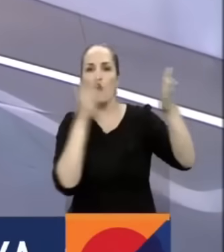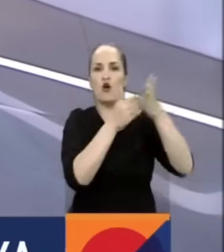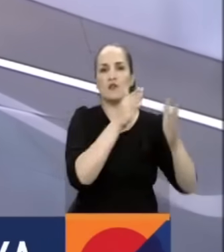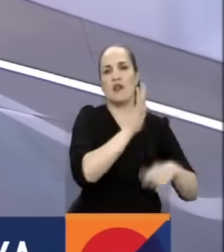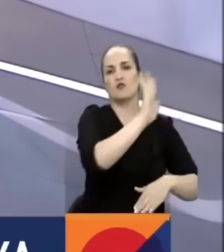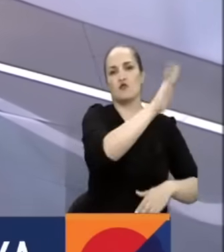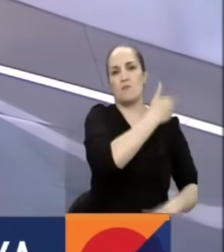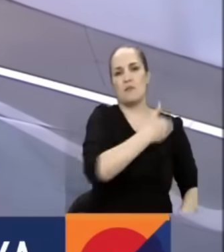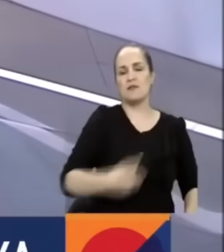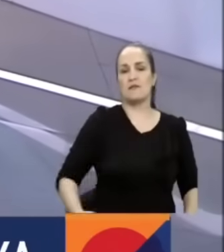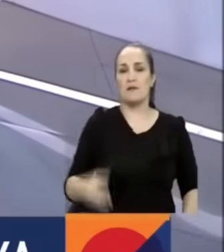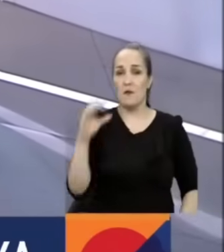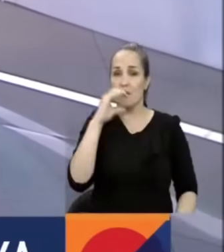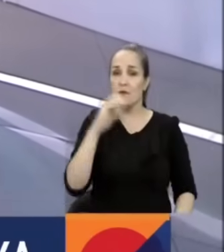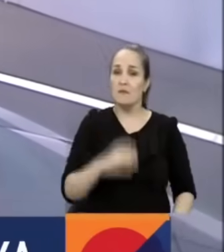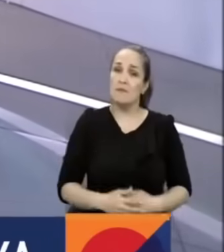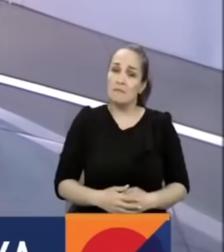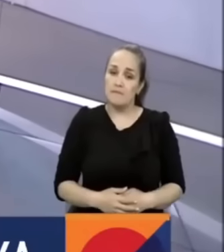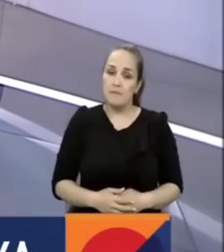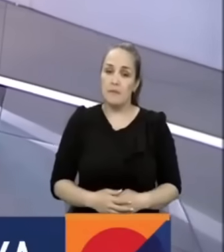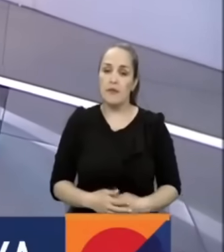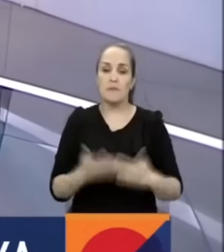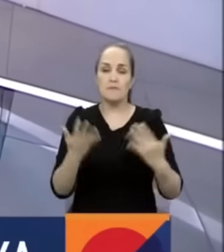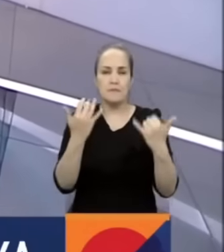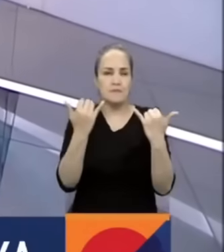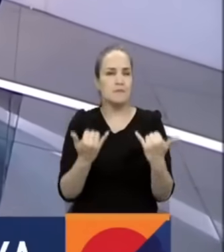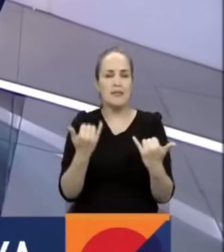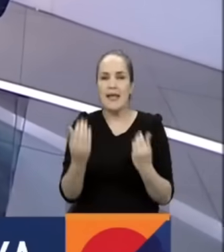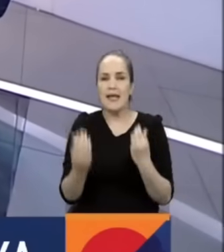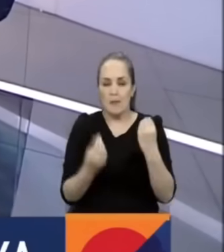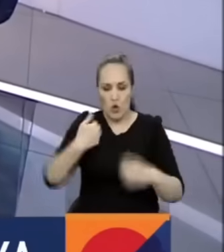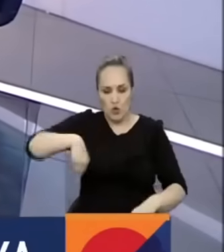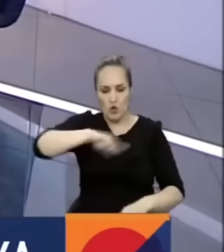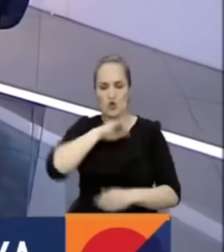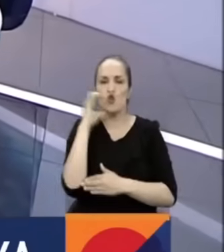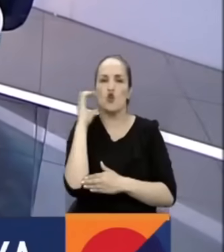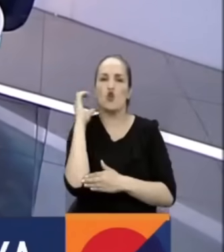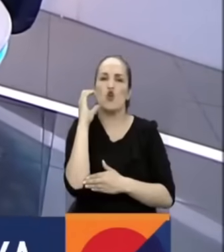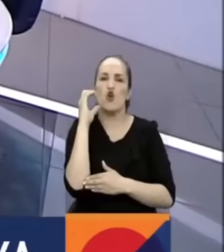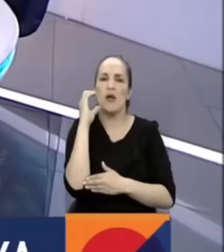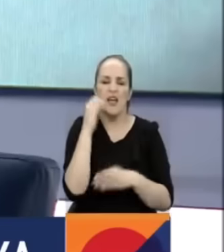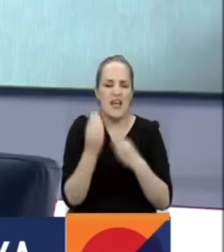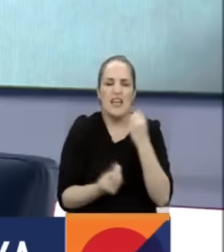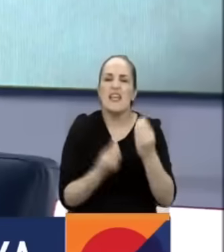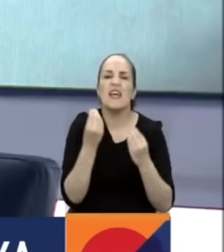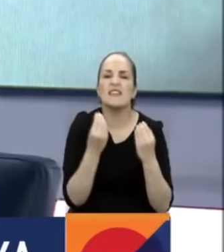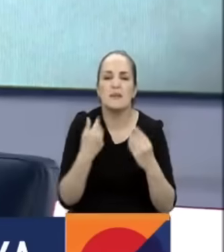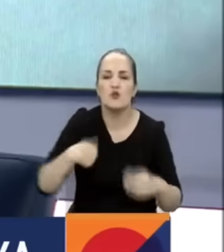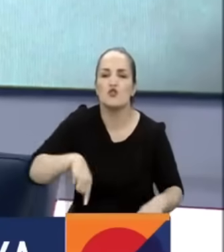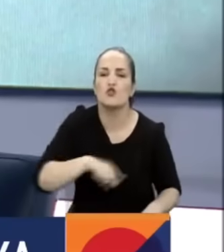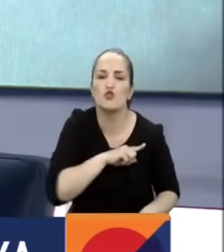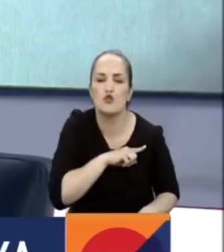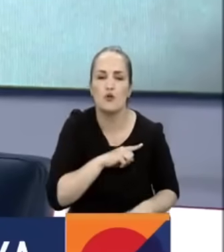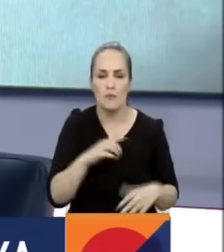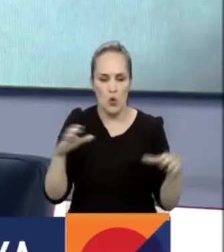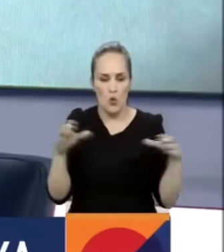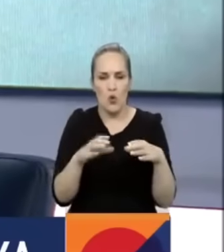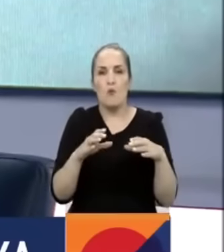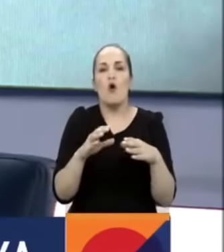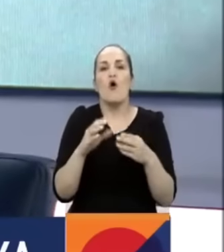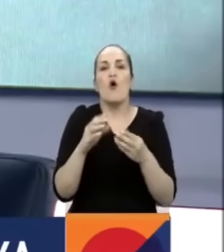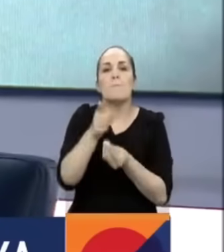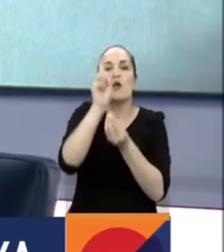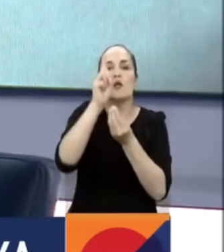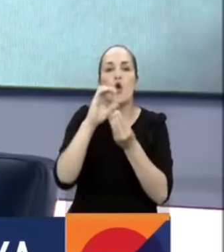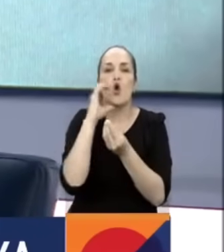presidencial en nuestro país. Por lo tanto, ¿qué estamos haciendo nosotros en Colombia Humano? Eso es importante contárselo a los colombianos. Estamos convocando a la